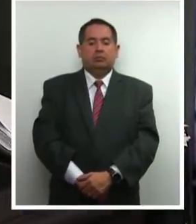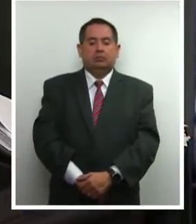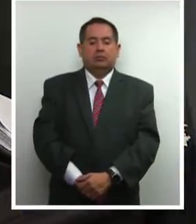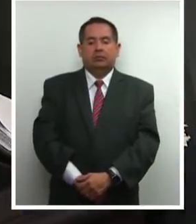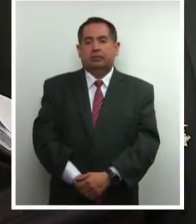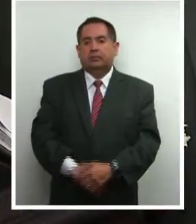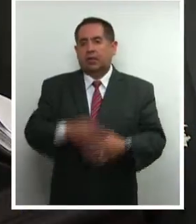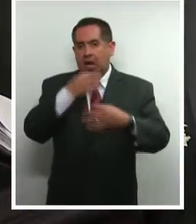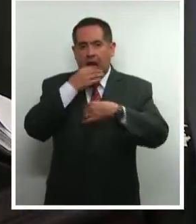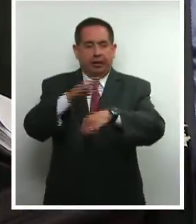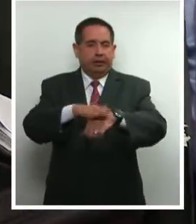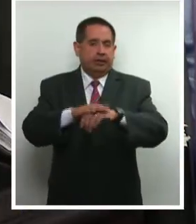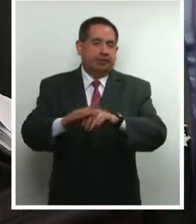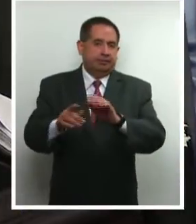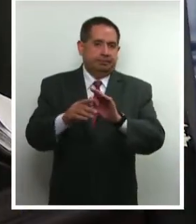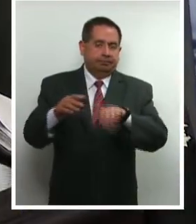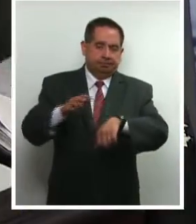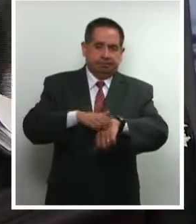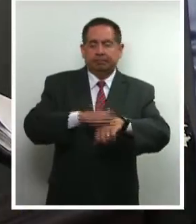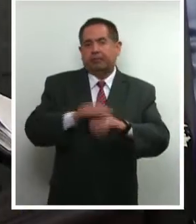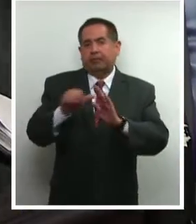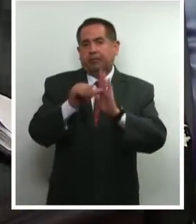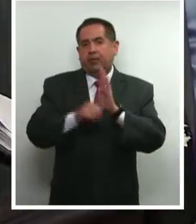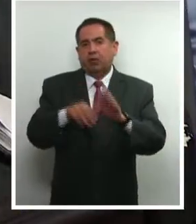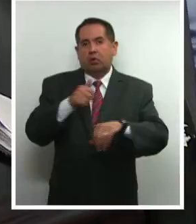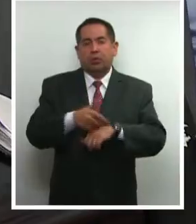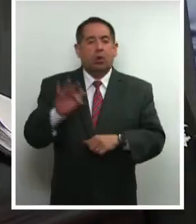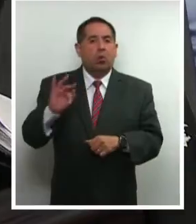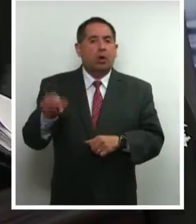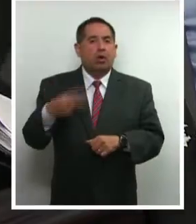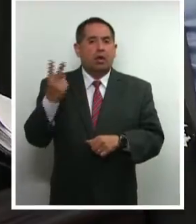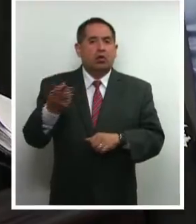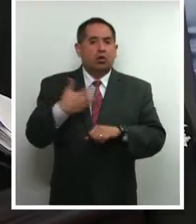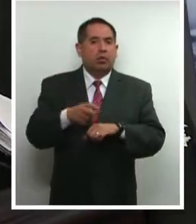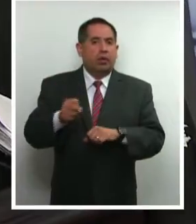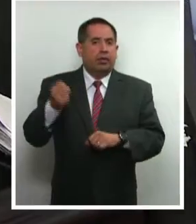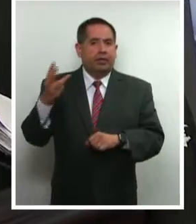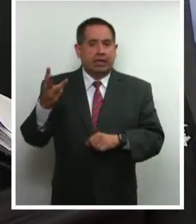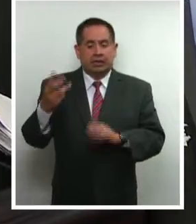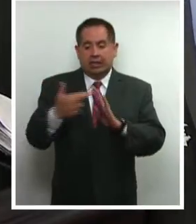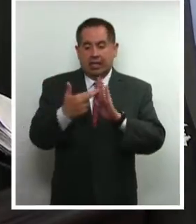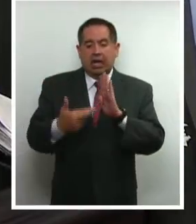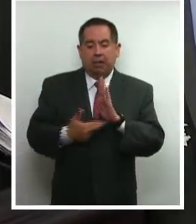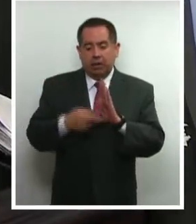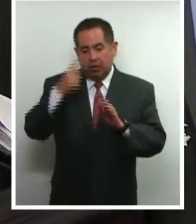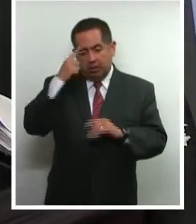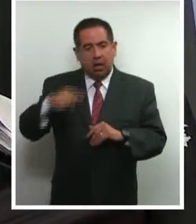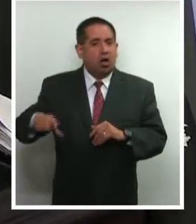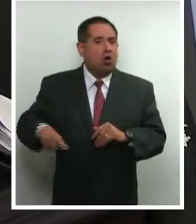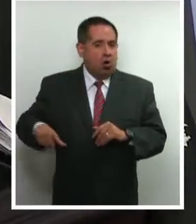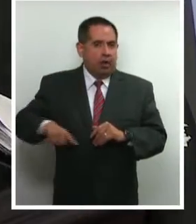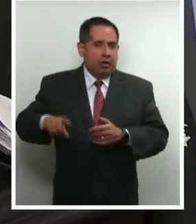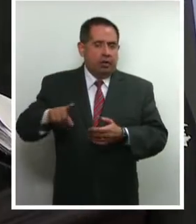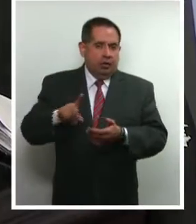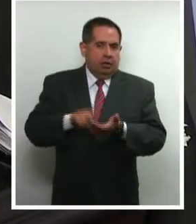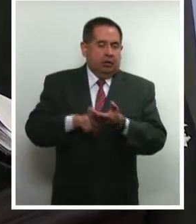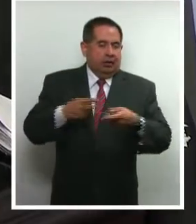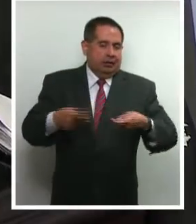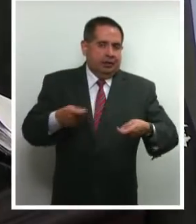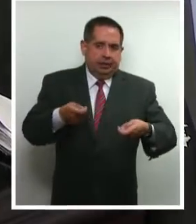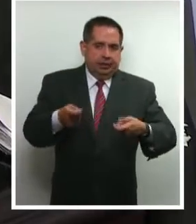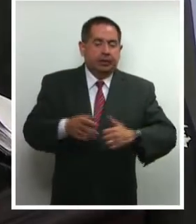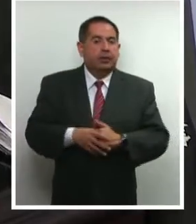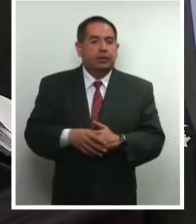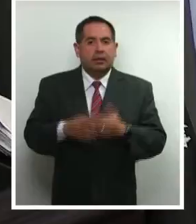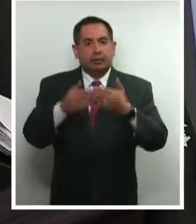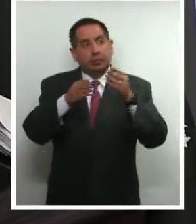Háganse los avisos a los que se refiere el artículo 42, numeral 3 del reglamento para el gobierno interior.